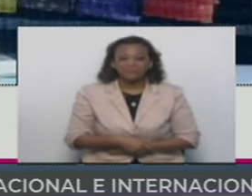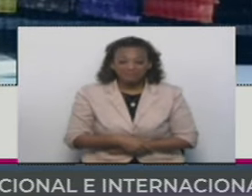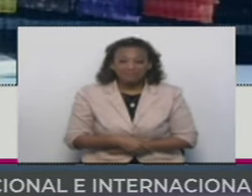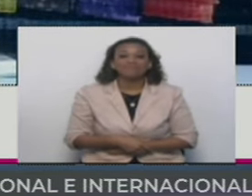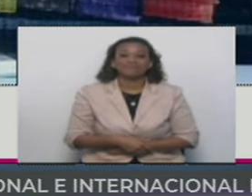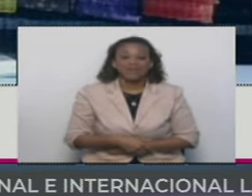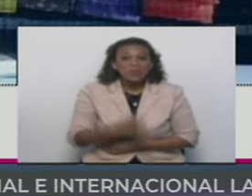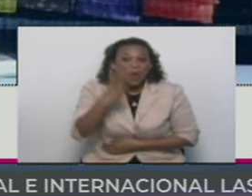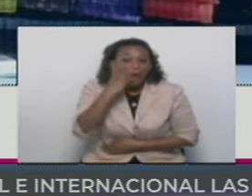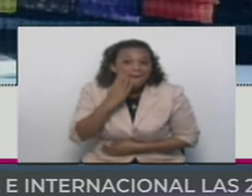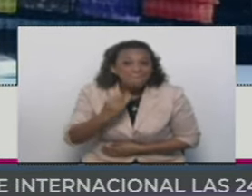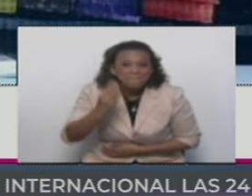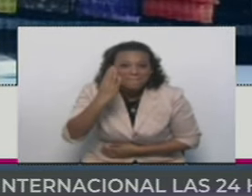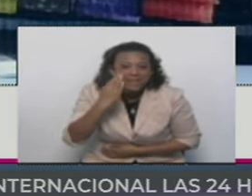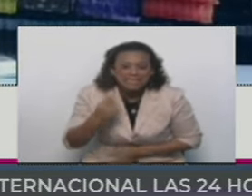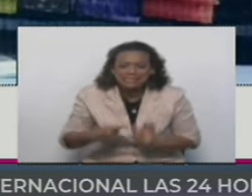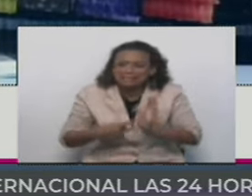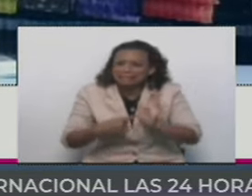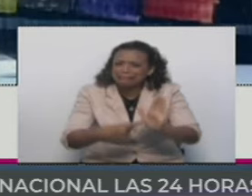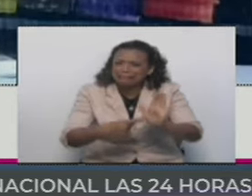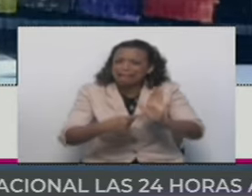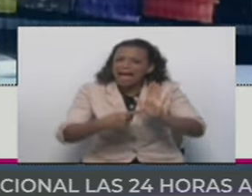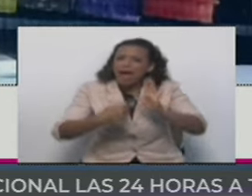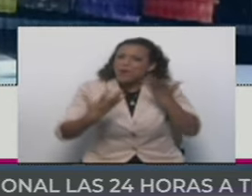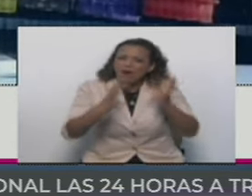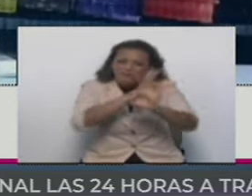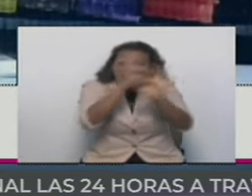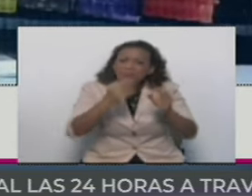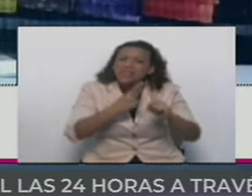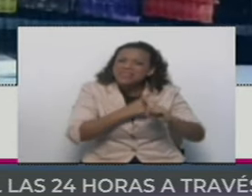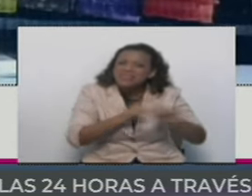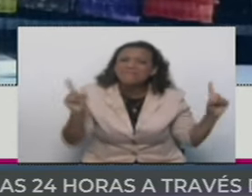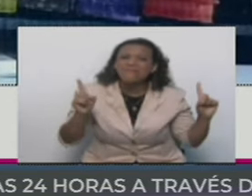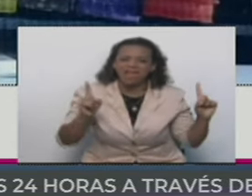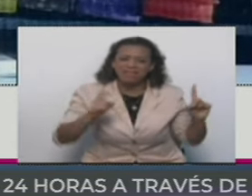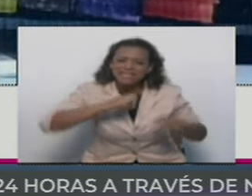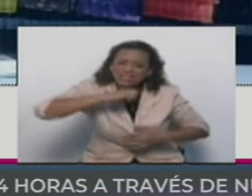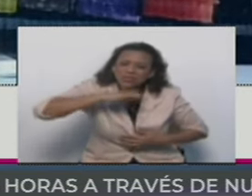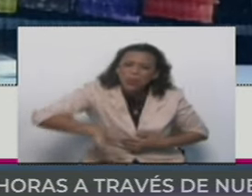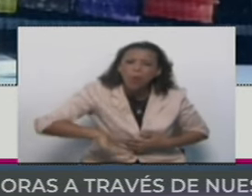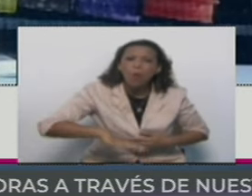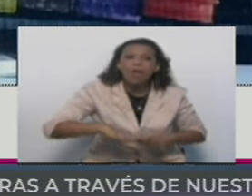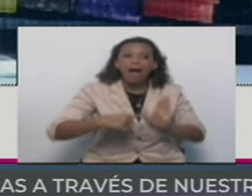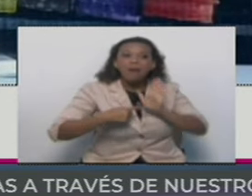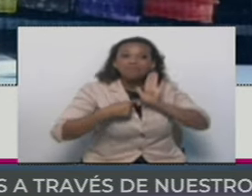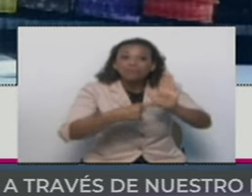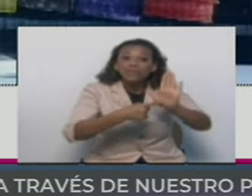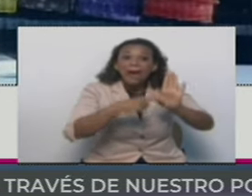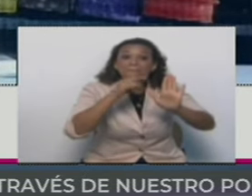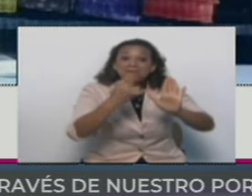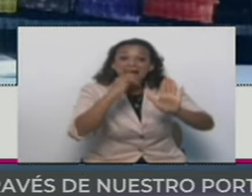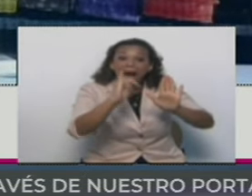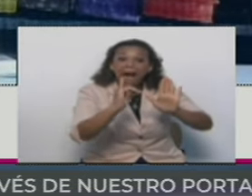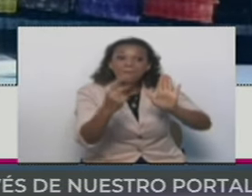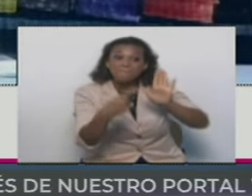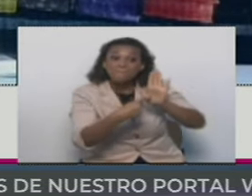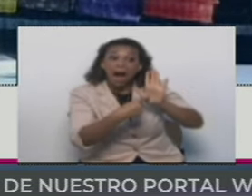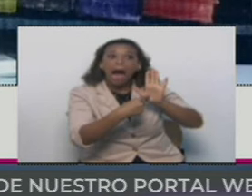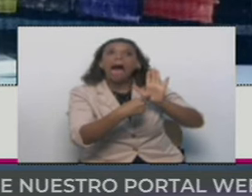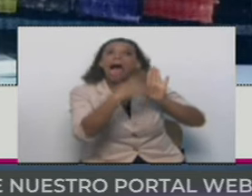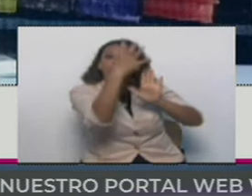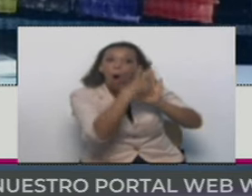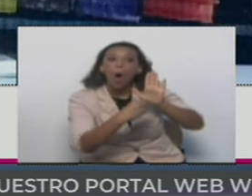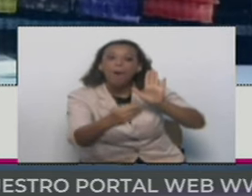Es una experiencia que está marcando hitos, que está marcando una referencia. Venezuela es un referente